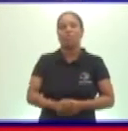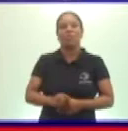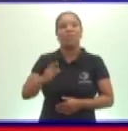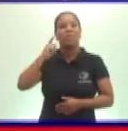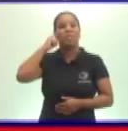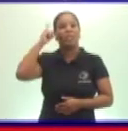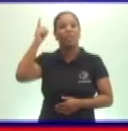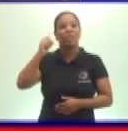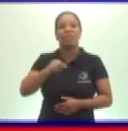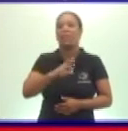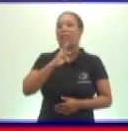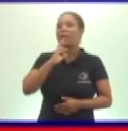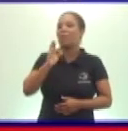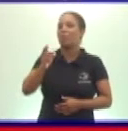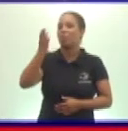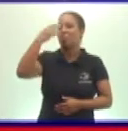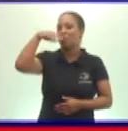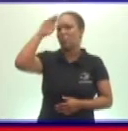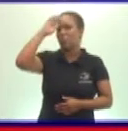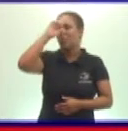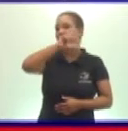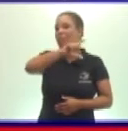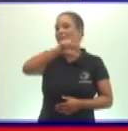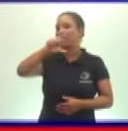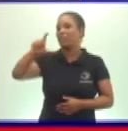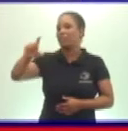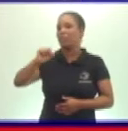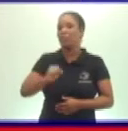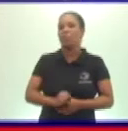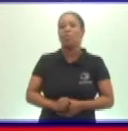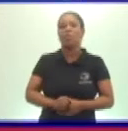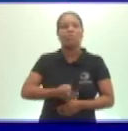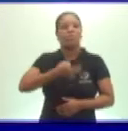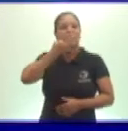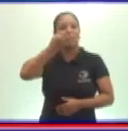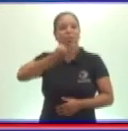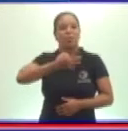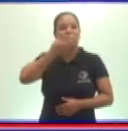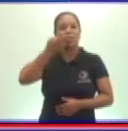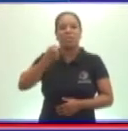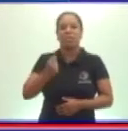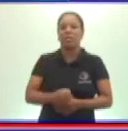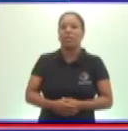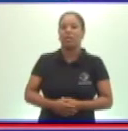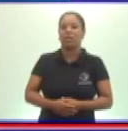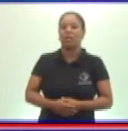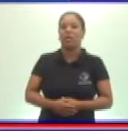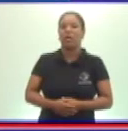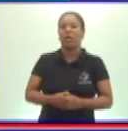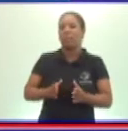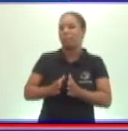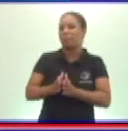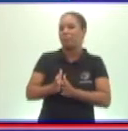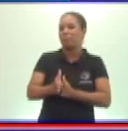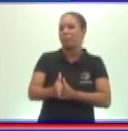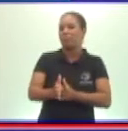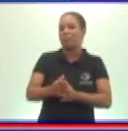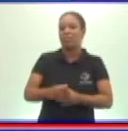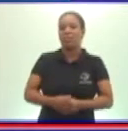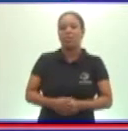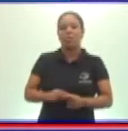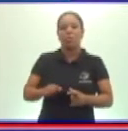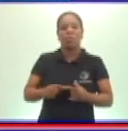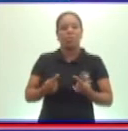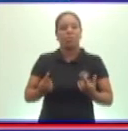Revolución Cubana es la teoría de la revolución expresada en términos de comportamiento. Por lo